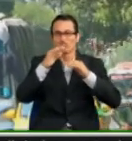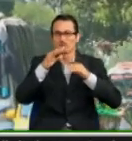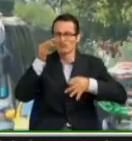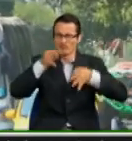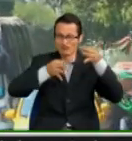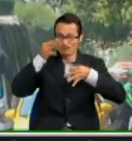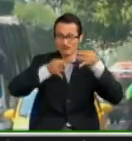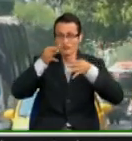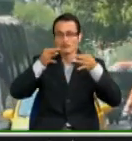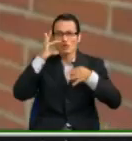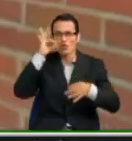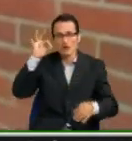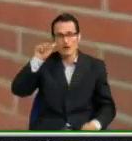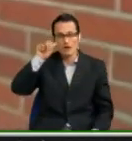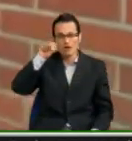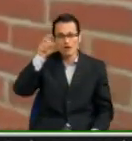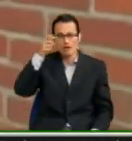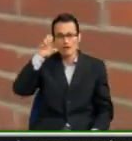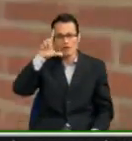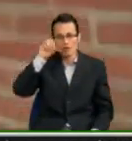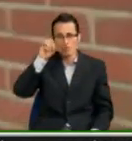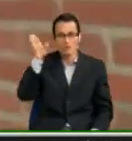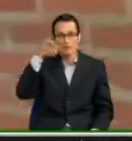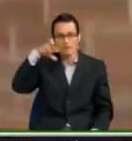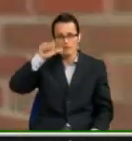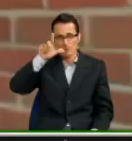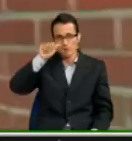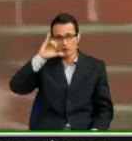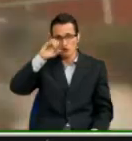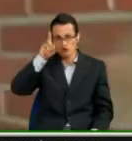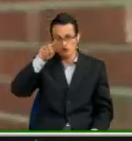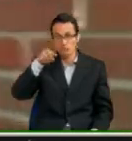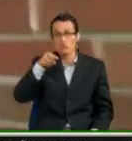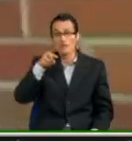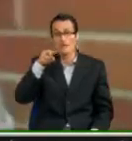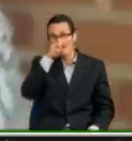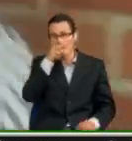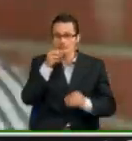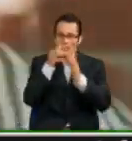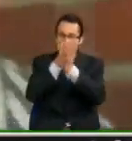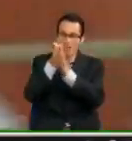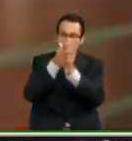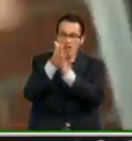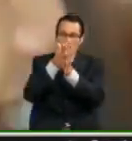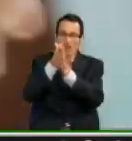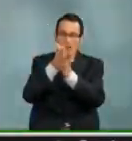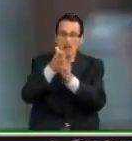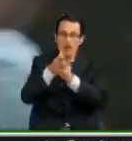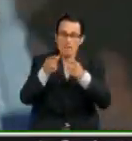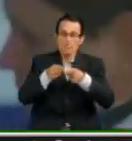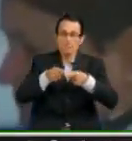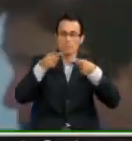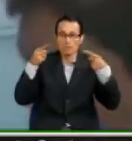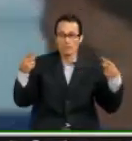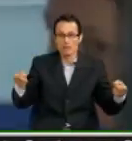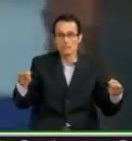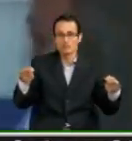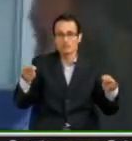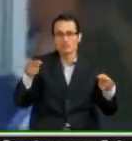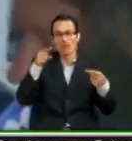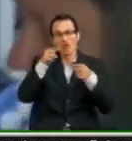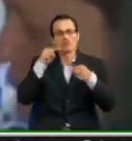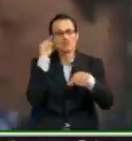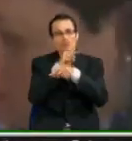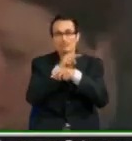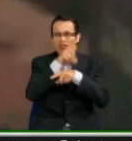Ángelo Palacios Montero, quien realizó pues ampliación de su indagatoria, al parecer, ante fiscales que